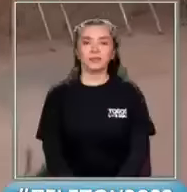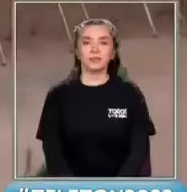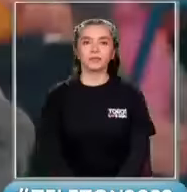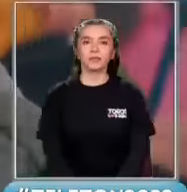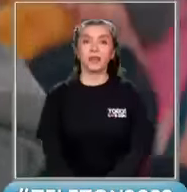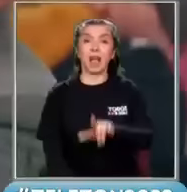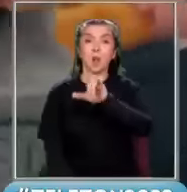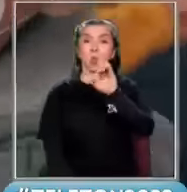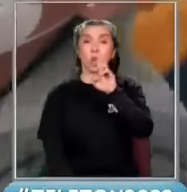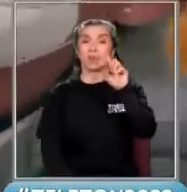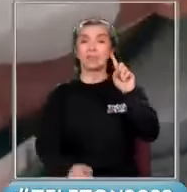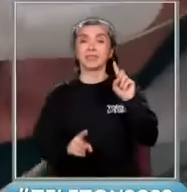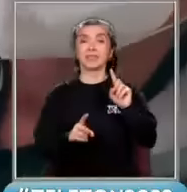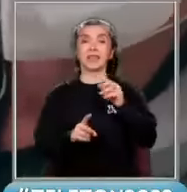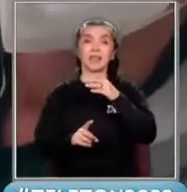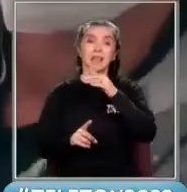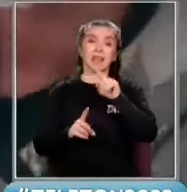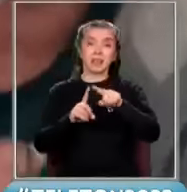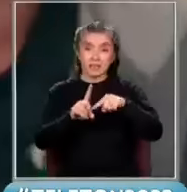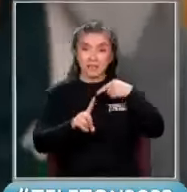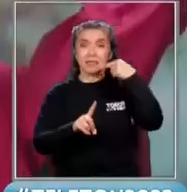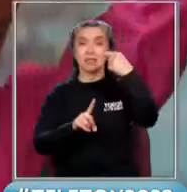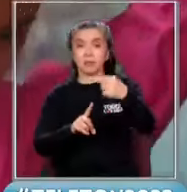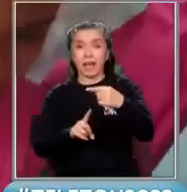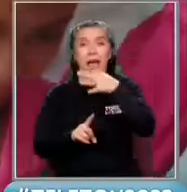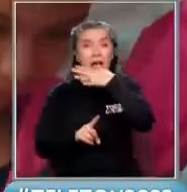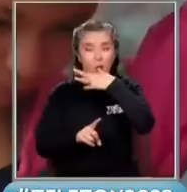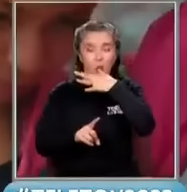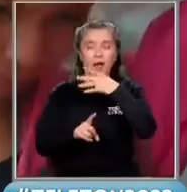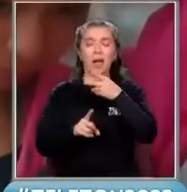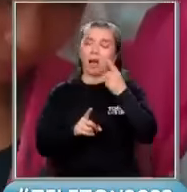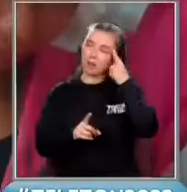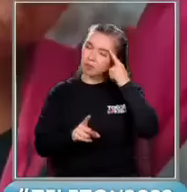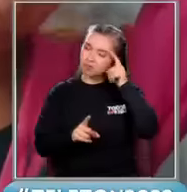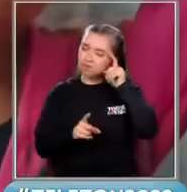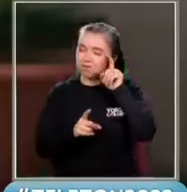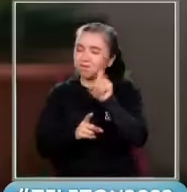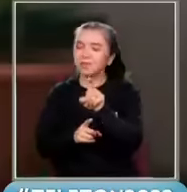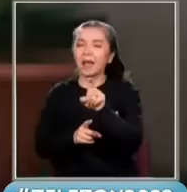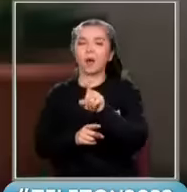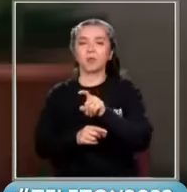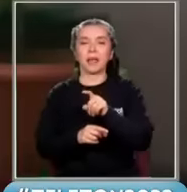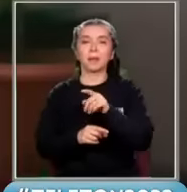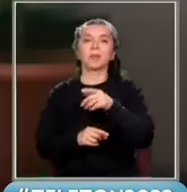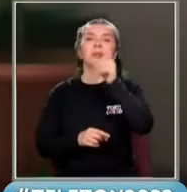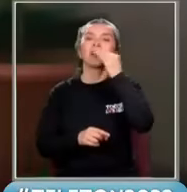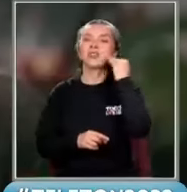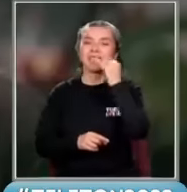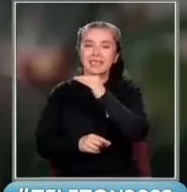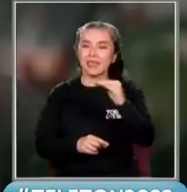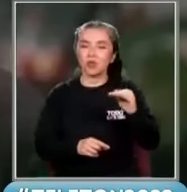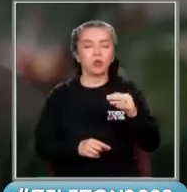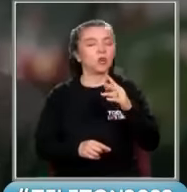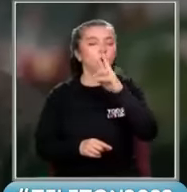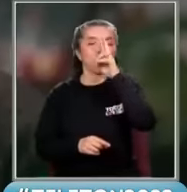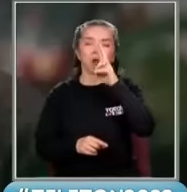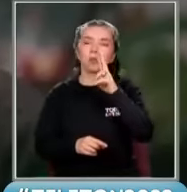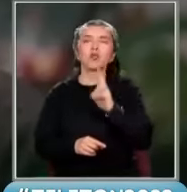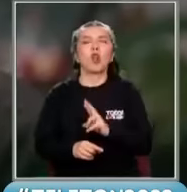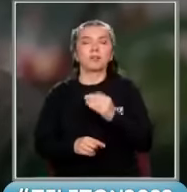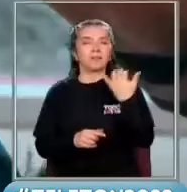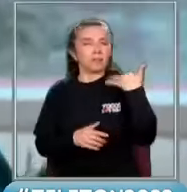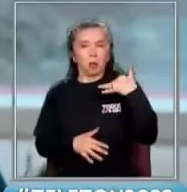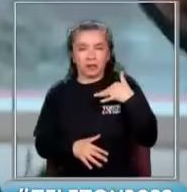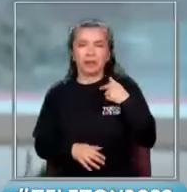Luis ha dado una segunda vuelta al agua. Se ha podido reencantar y yo creo que también los alumnos han jugado un rol fundamental en eso. El hecho de estar ahí